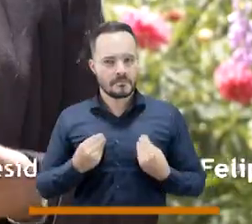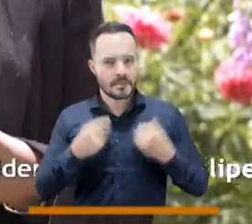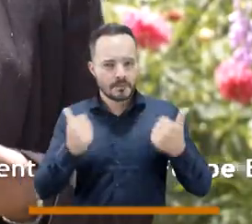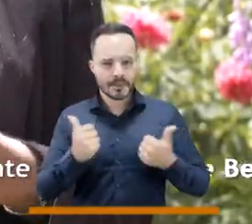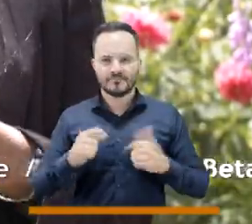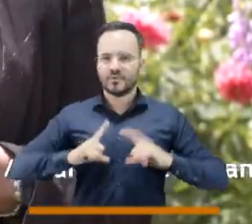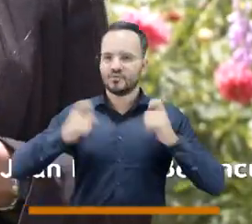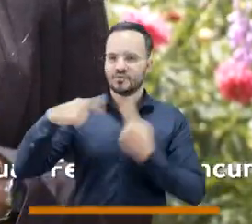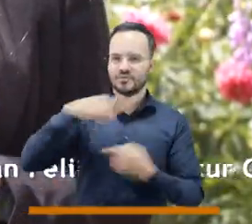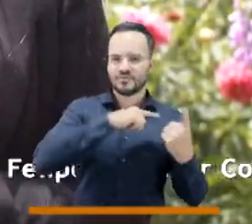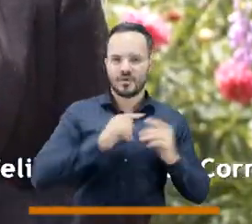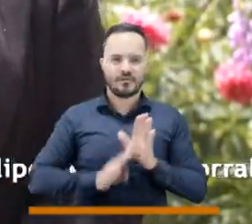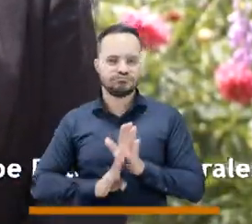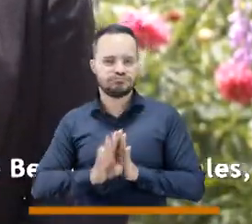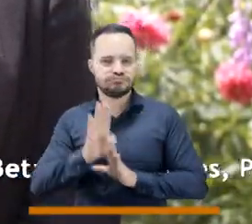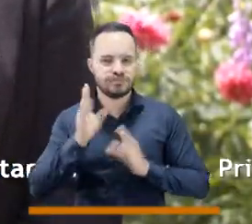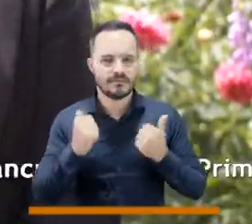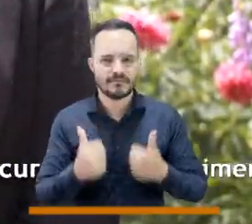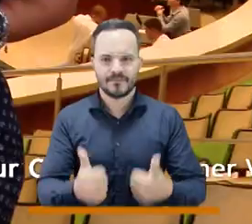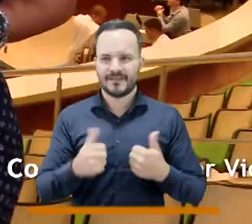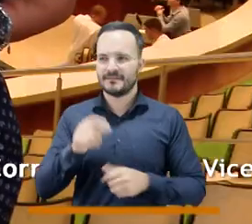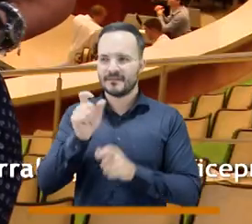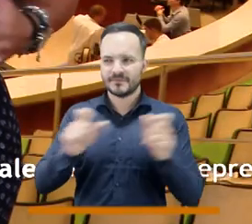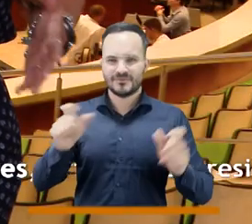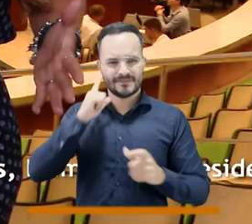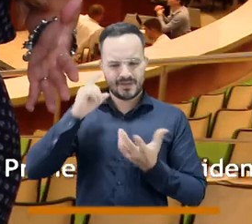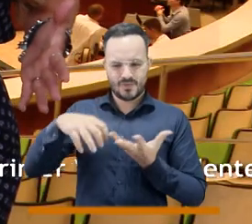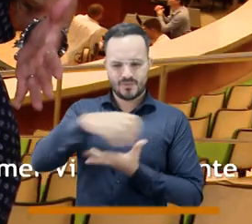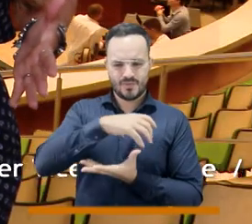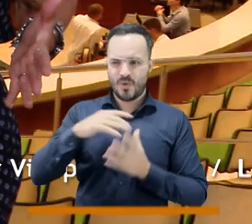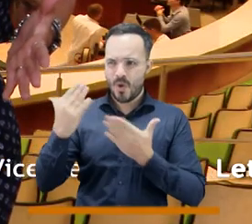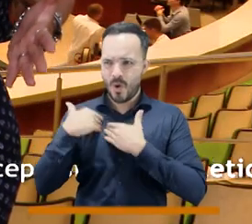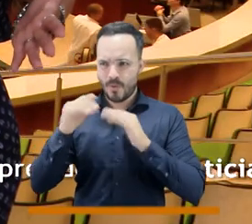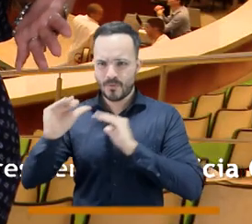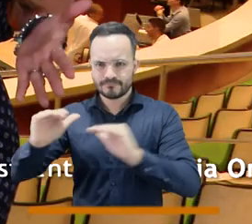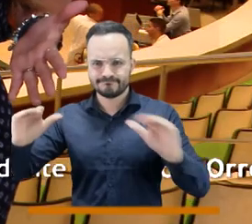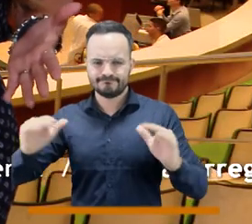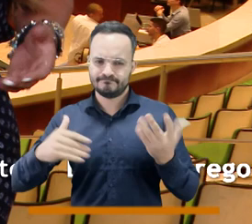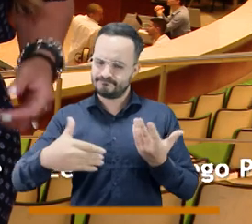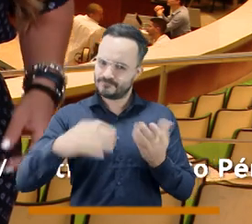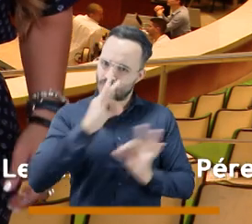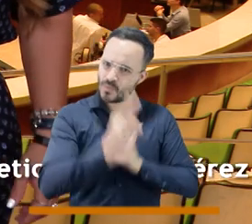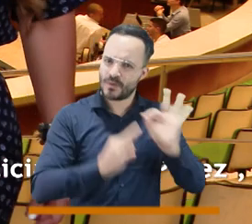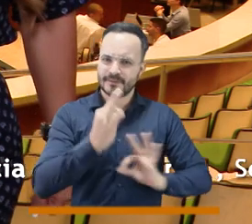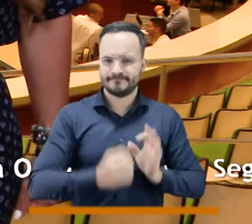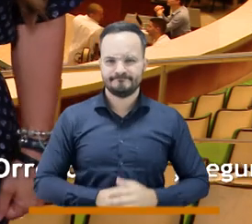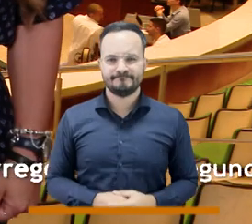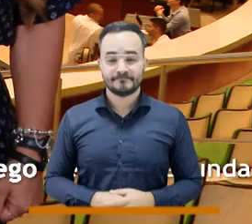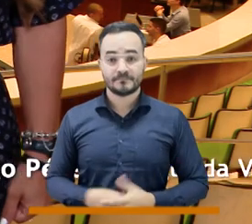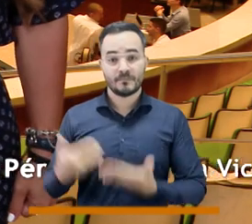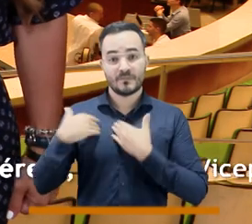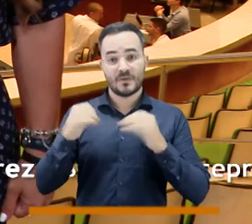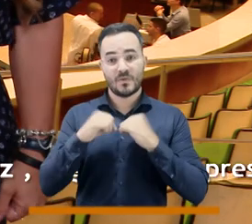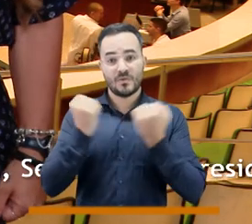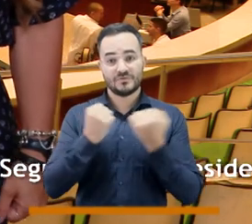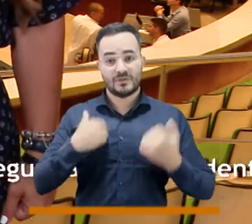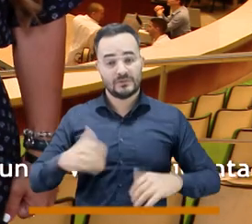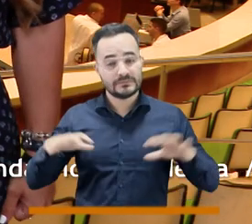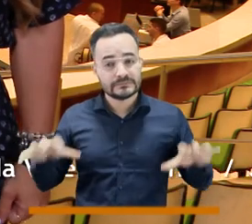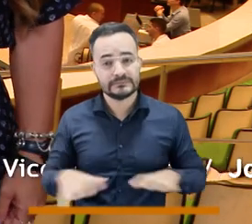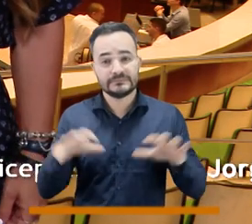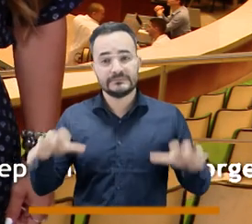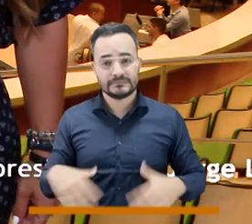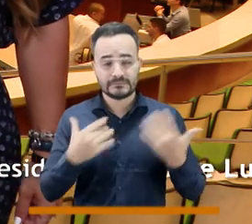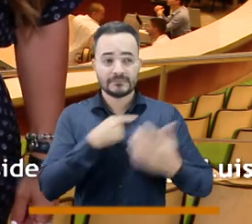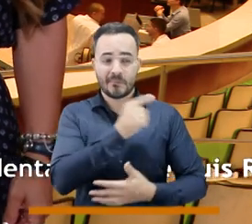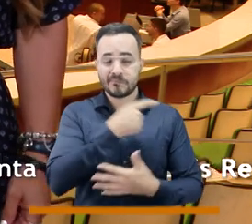la protección y el cuidado de los ecosistemas. La acción del Consejo es de mediación a muchos de los nuevos problemas que se presentan